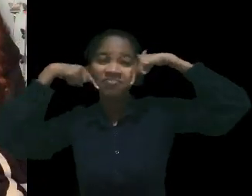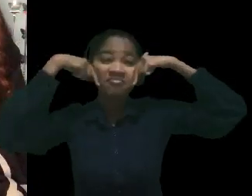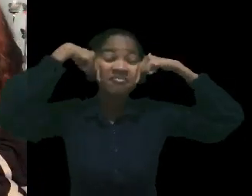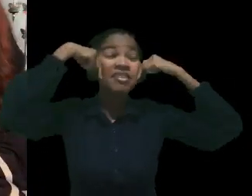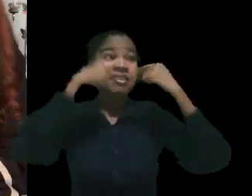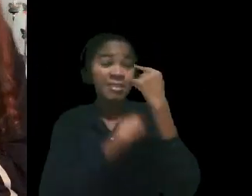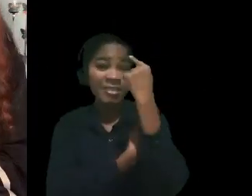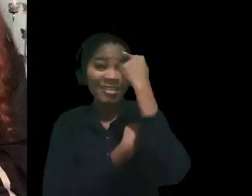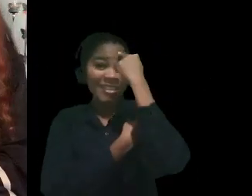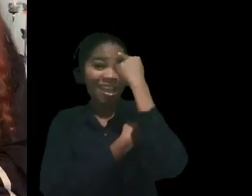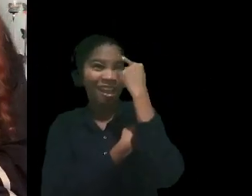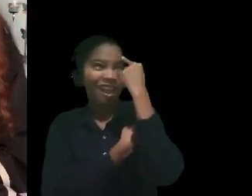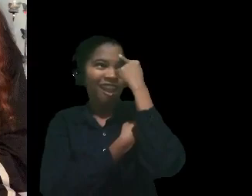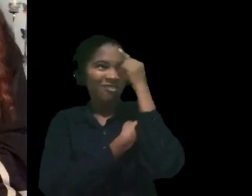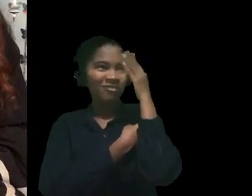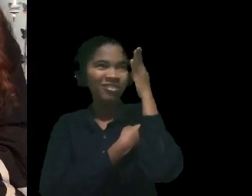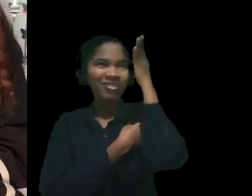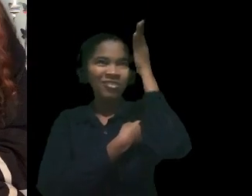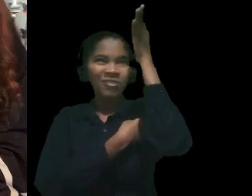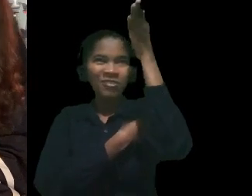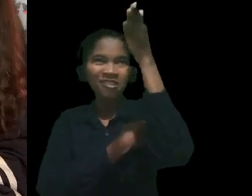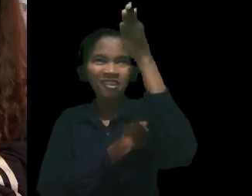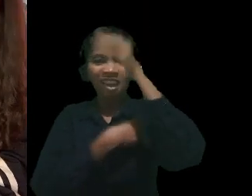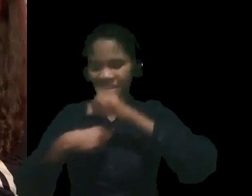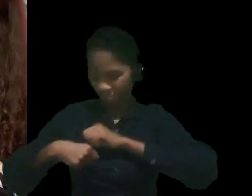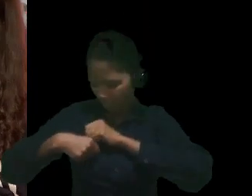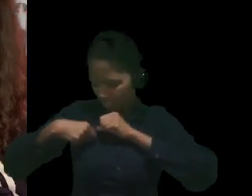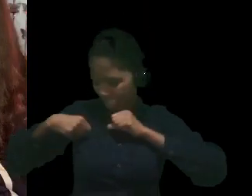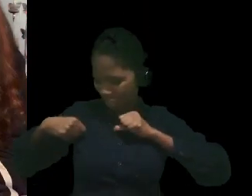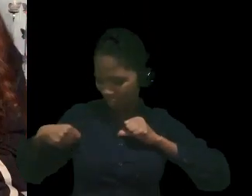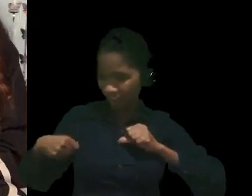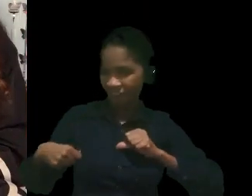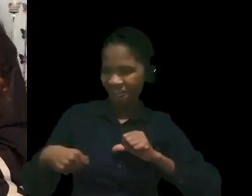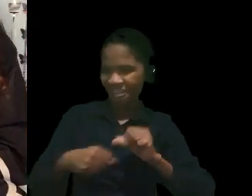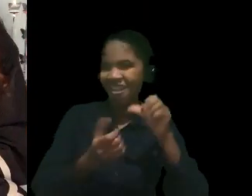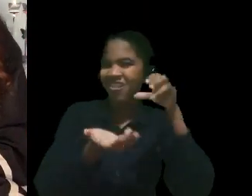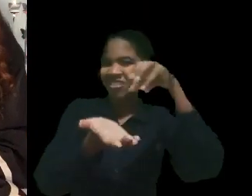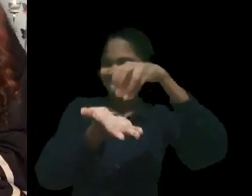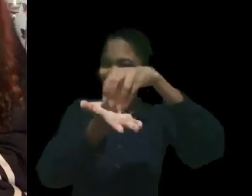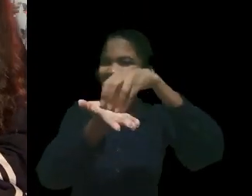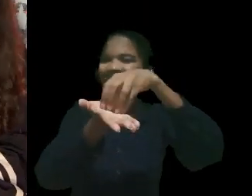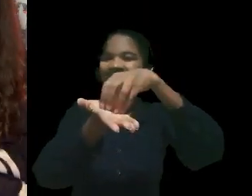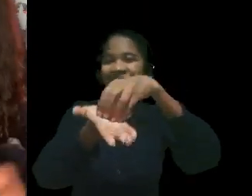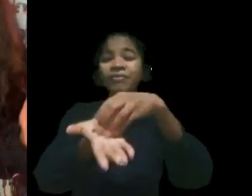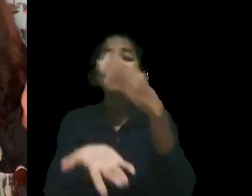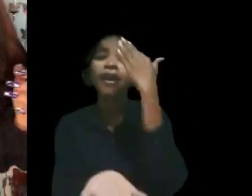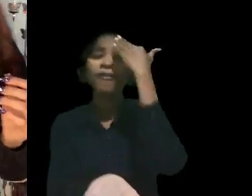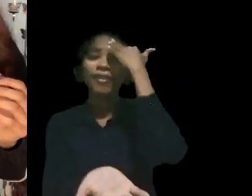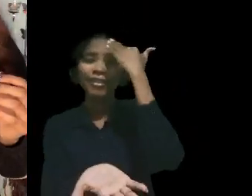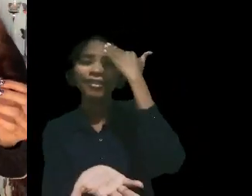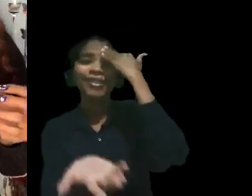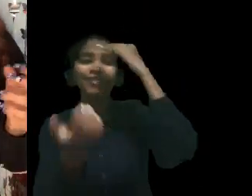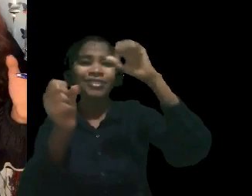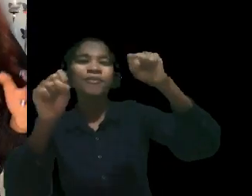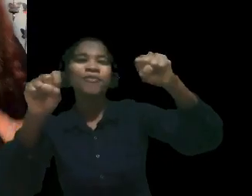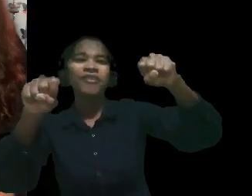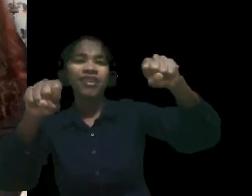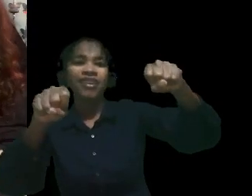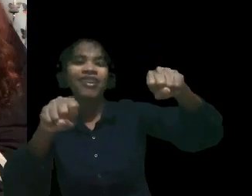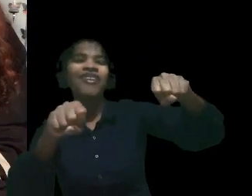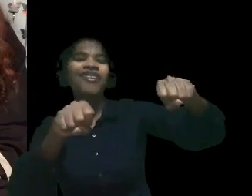esperanza, tentar al futuro con el corazón. Saber que